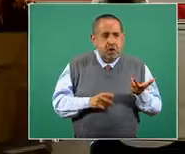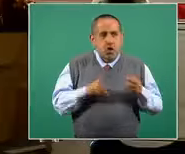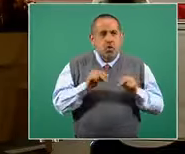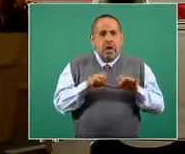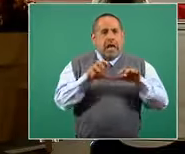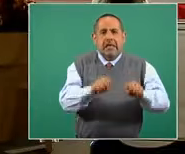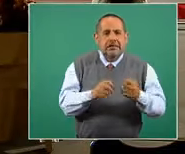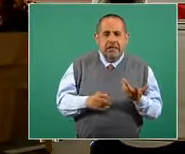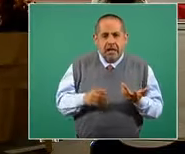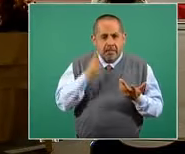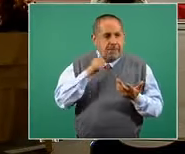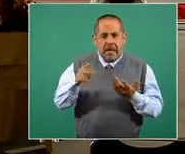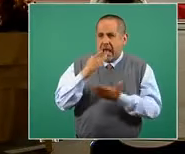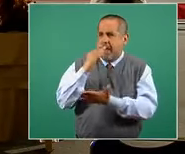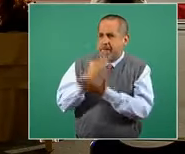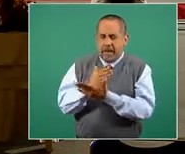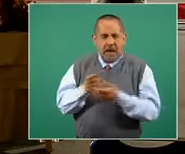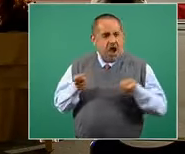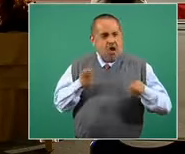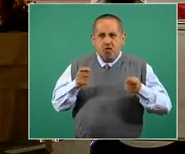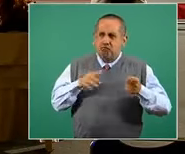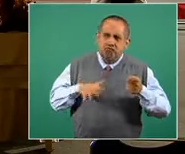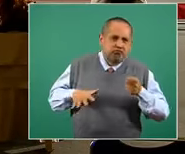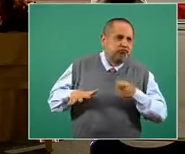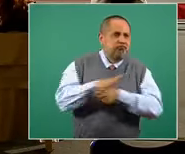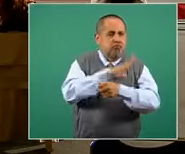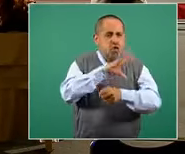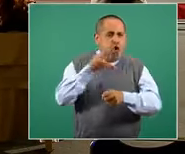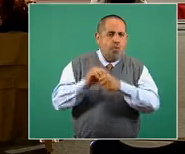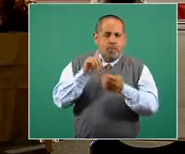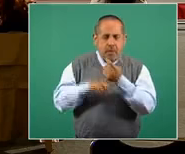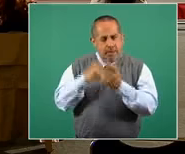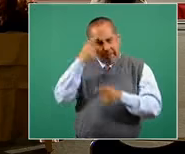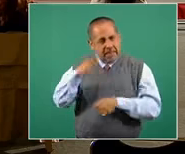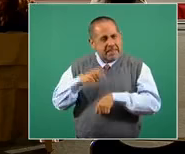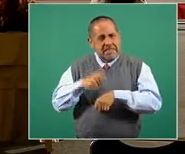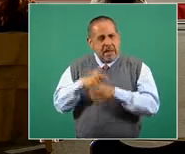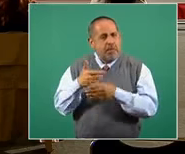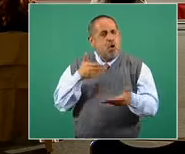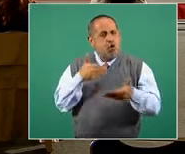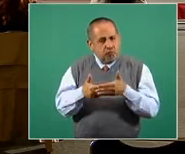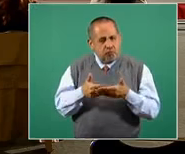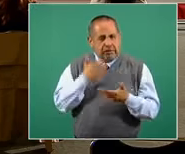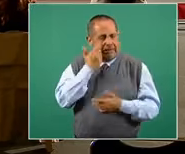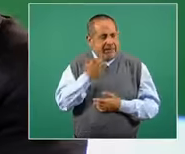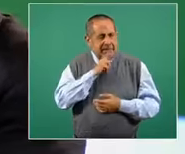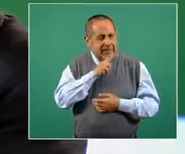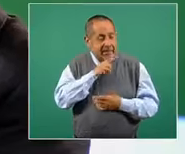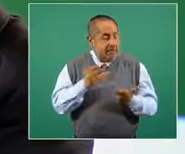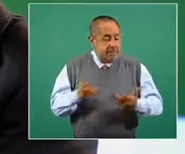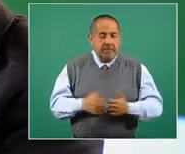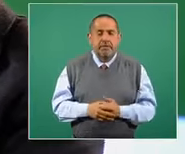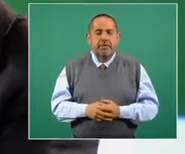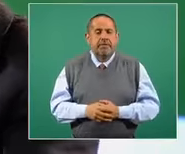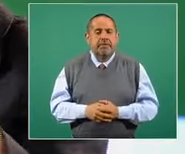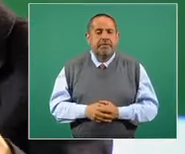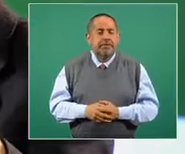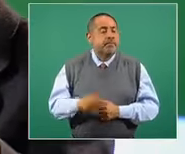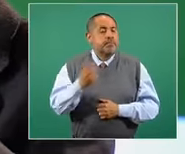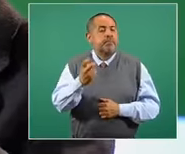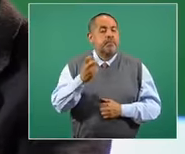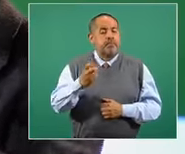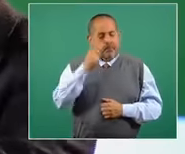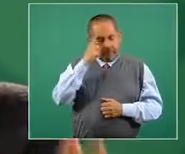abasto para lograr un operativo de esta magnitud en un tiempo tan corto como el que queremos que ocurra. Entonces, este es